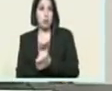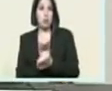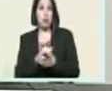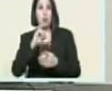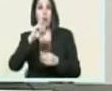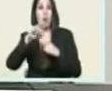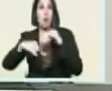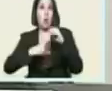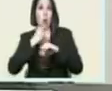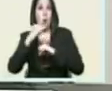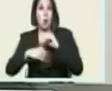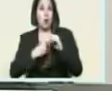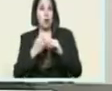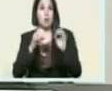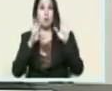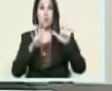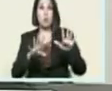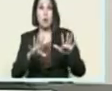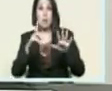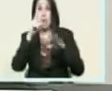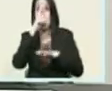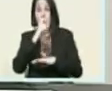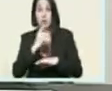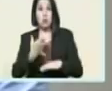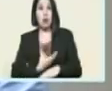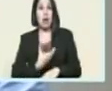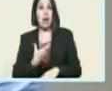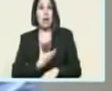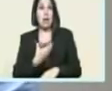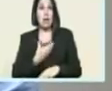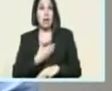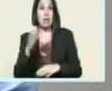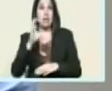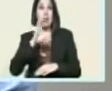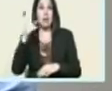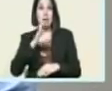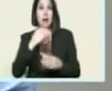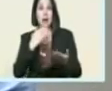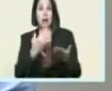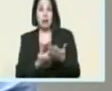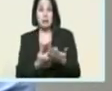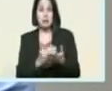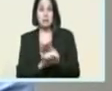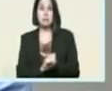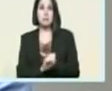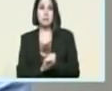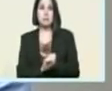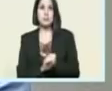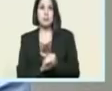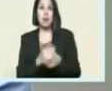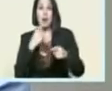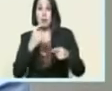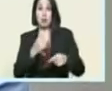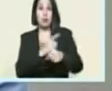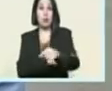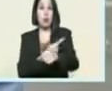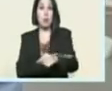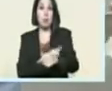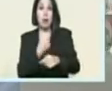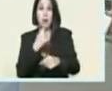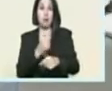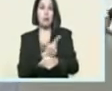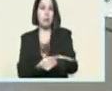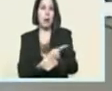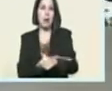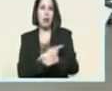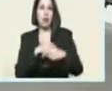Jorge Rodríguez, ha sido 9 años alcalde de Caracas. Gracias, Jorge, hermano. Cuando digo